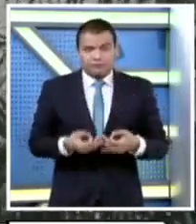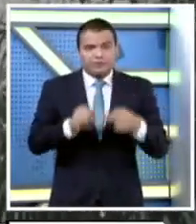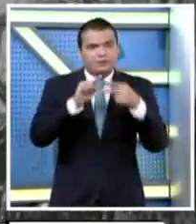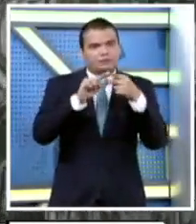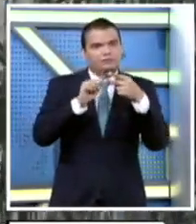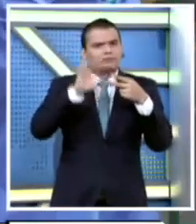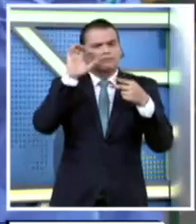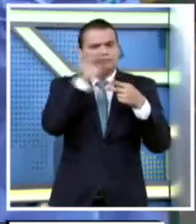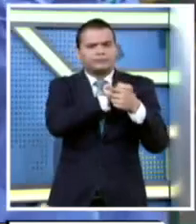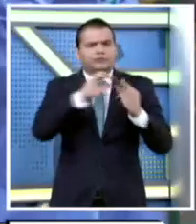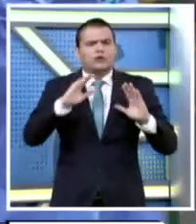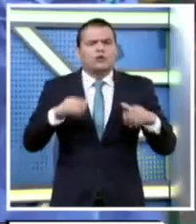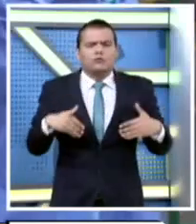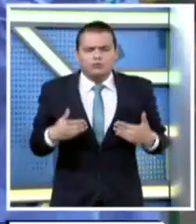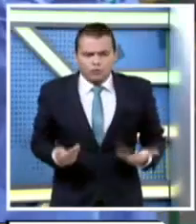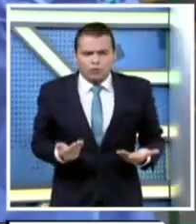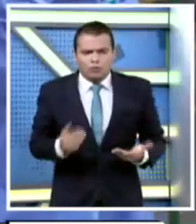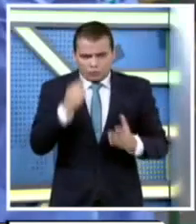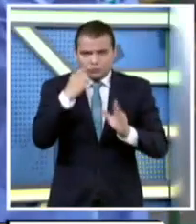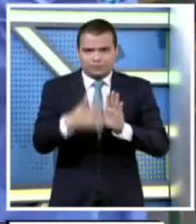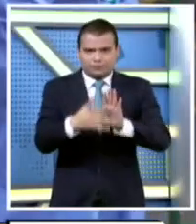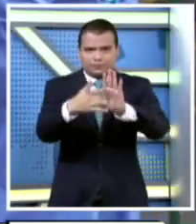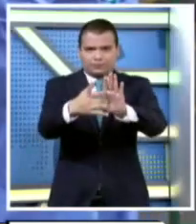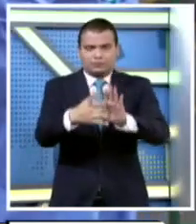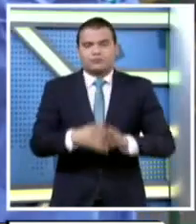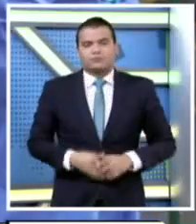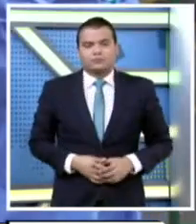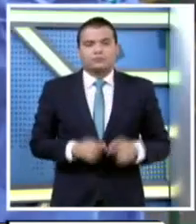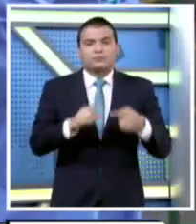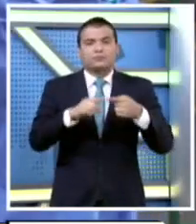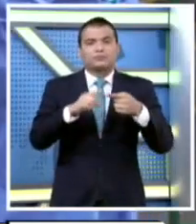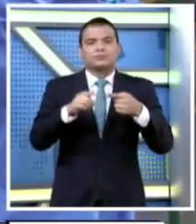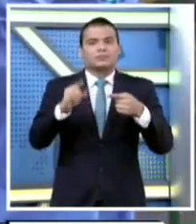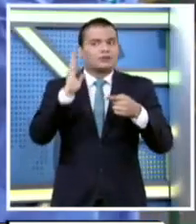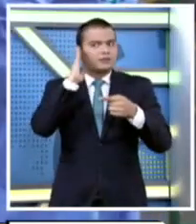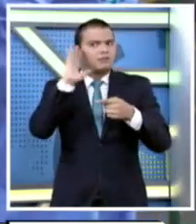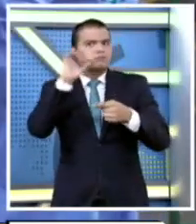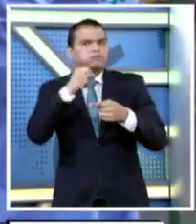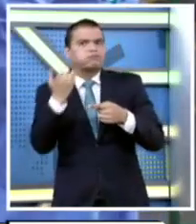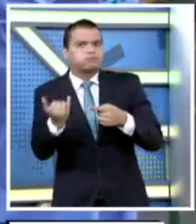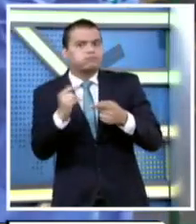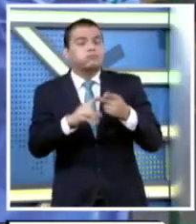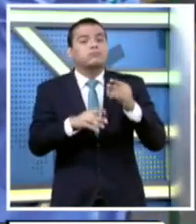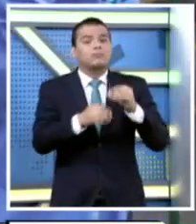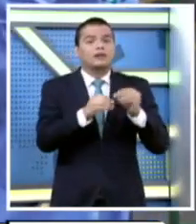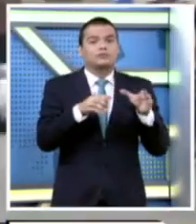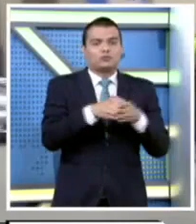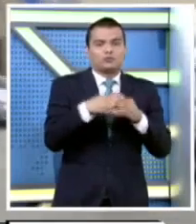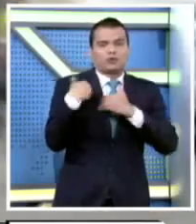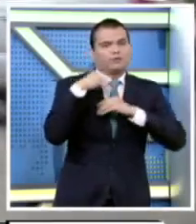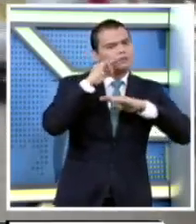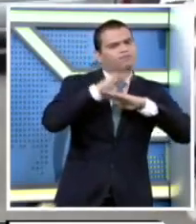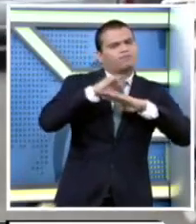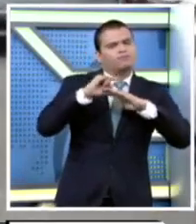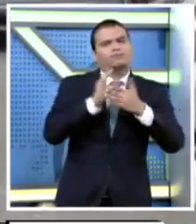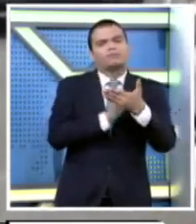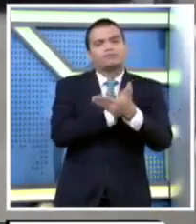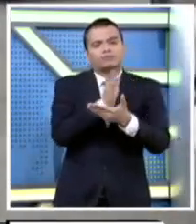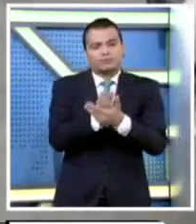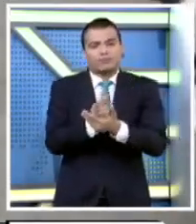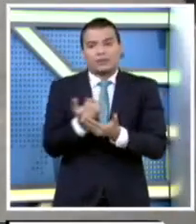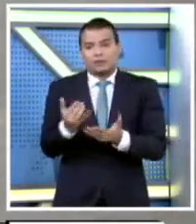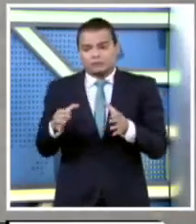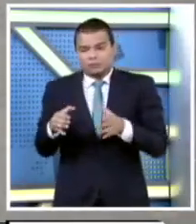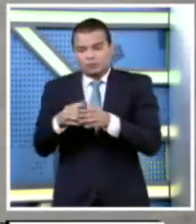papel importante para poder dar con su paradero: la georreferenciación y el despliegue de la patrulla Casa COVID. Este es el momento en el que